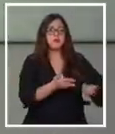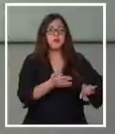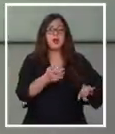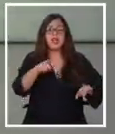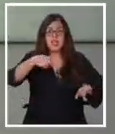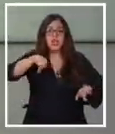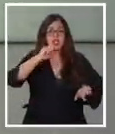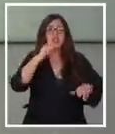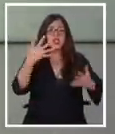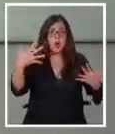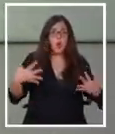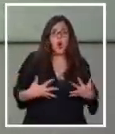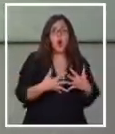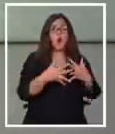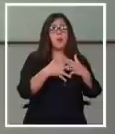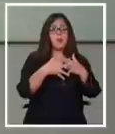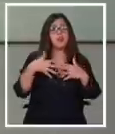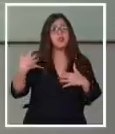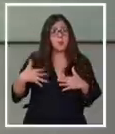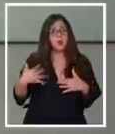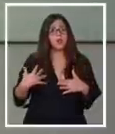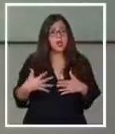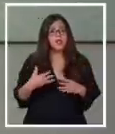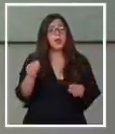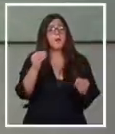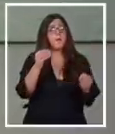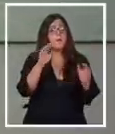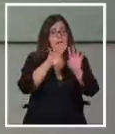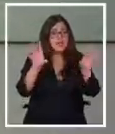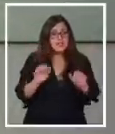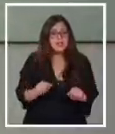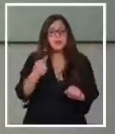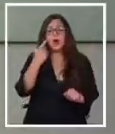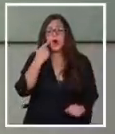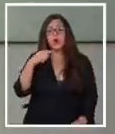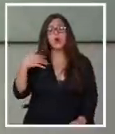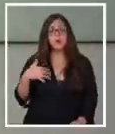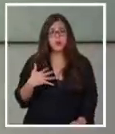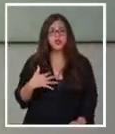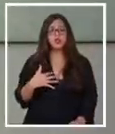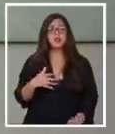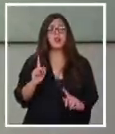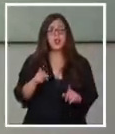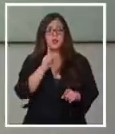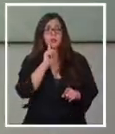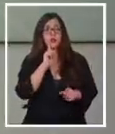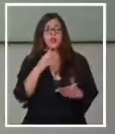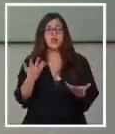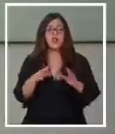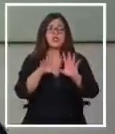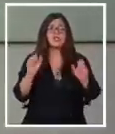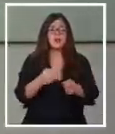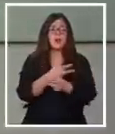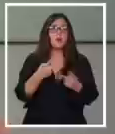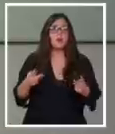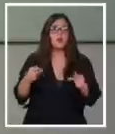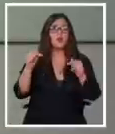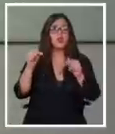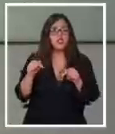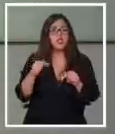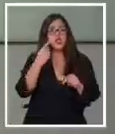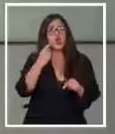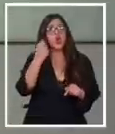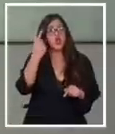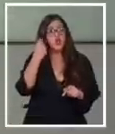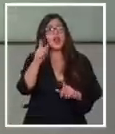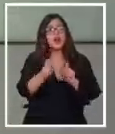salud que son complementos que van a seguir siendo un complemento importante al sistema lo importante es que tengamos un sistema público en donde ya esto lo va a entender